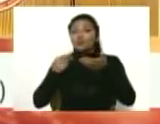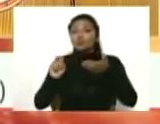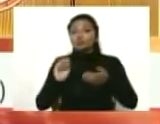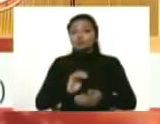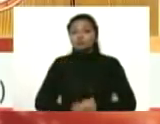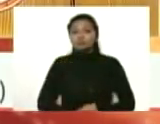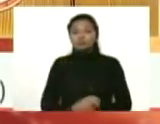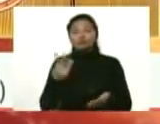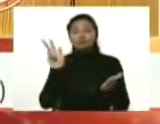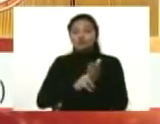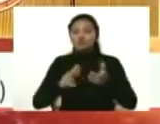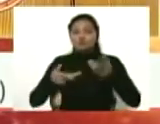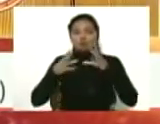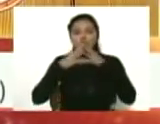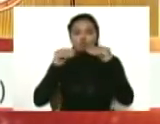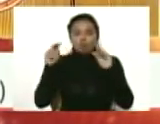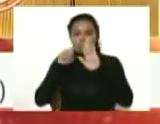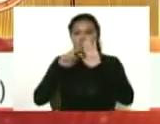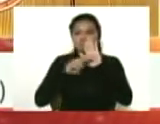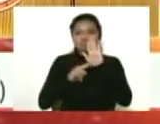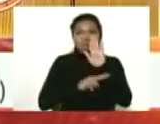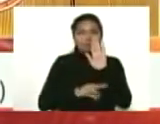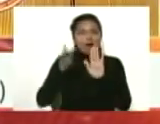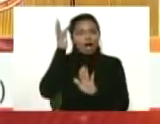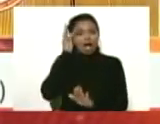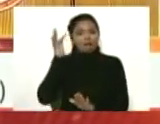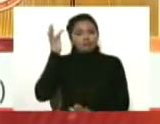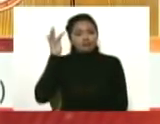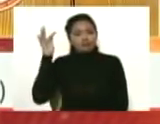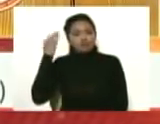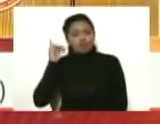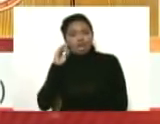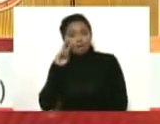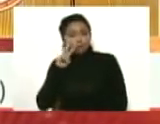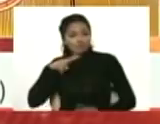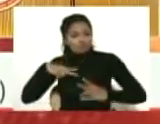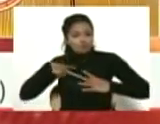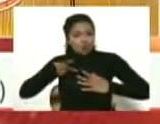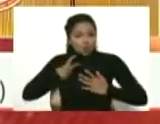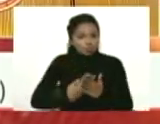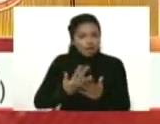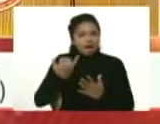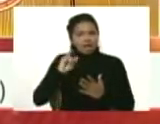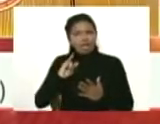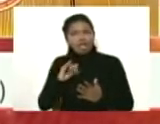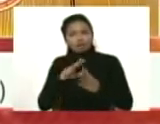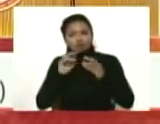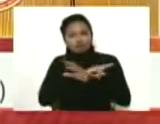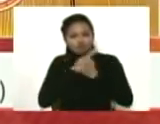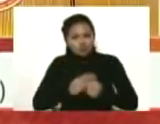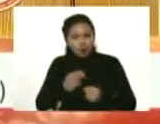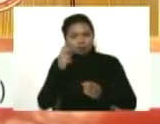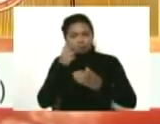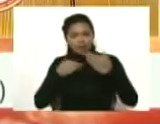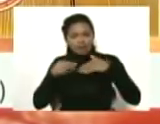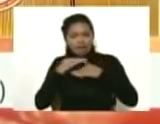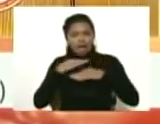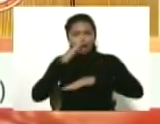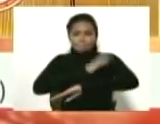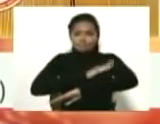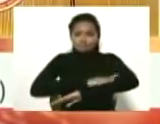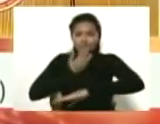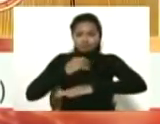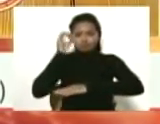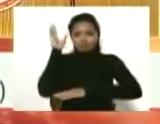Y cúmplase toda esa filosofía, toda esa voluntad, toda esa fuerza moral,